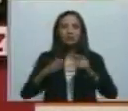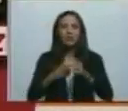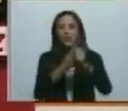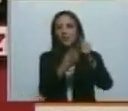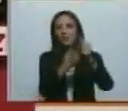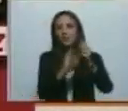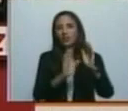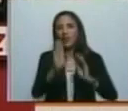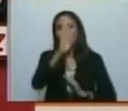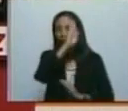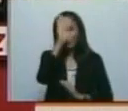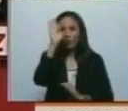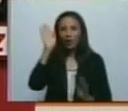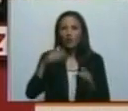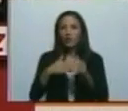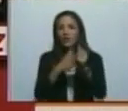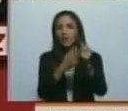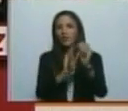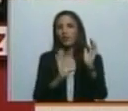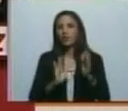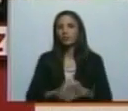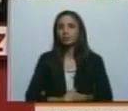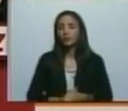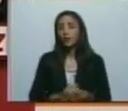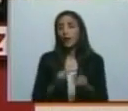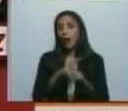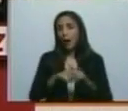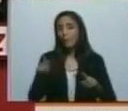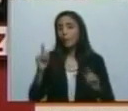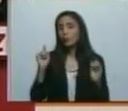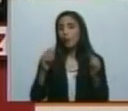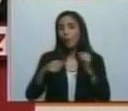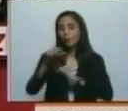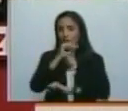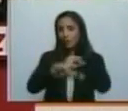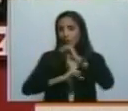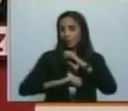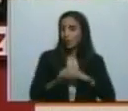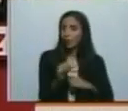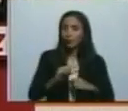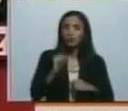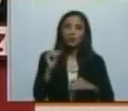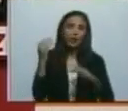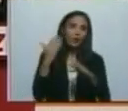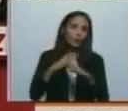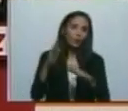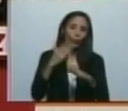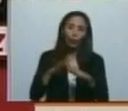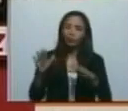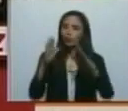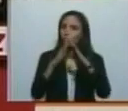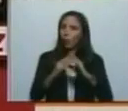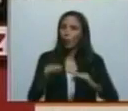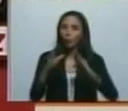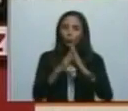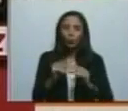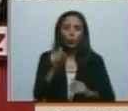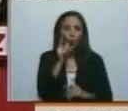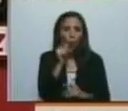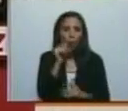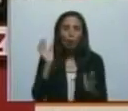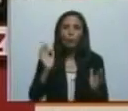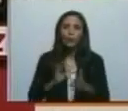operación. Pero les voy a decir, si tengo que defender a esos policías, los voy a defender donde tenga que defenderlos, a todos los compañeros que estuvieron allí, porque eso eran